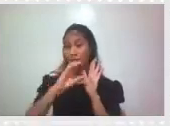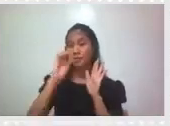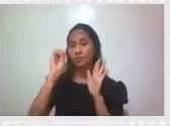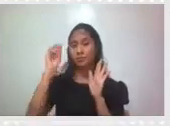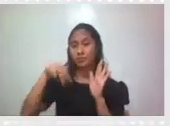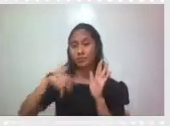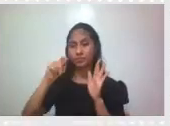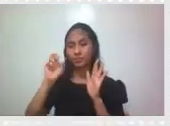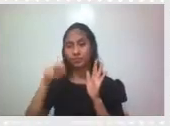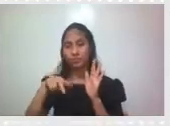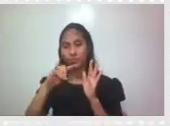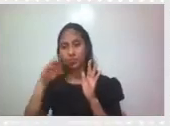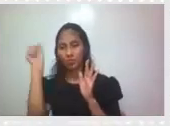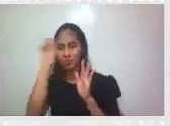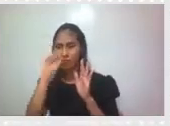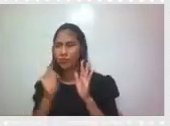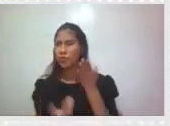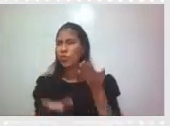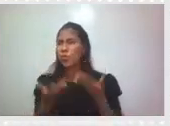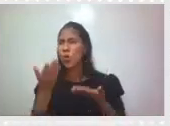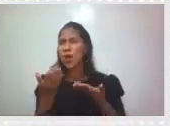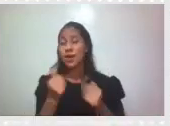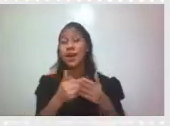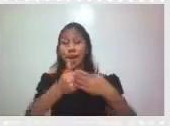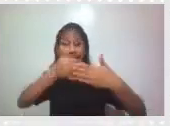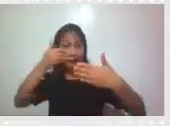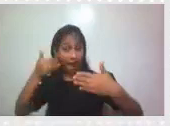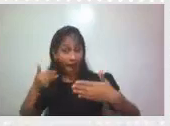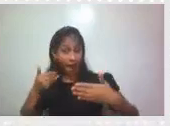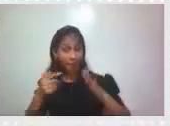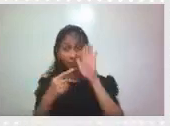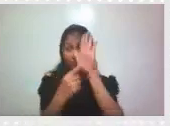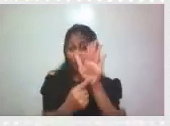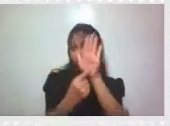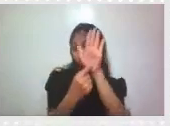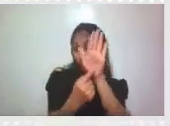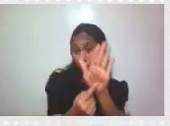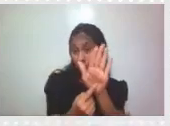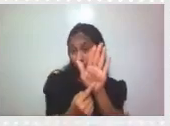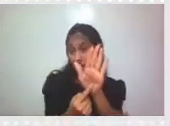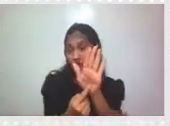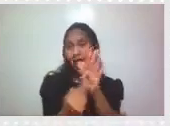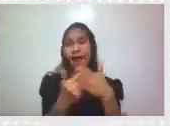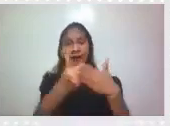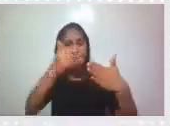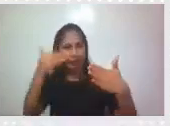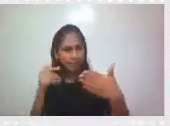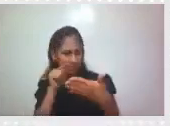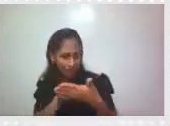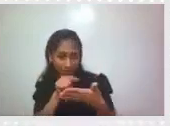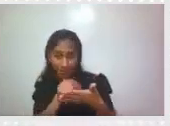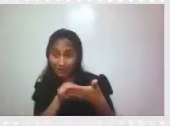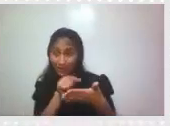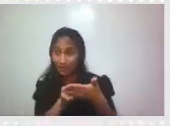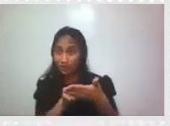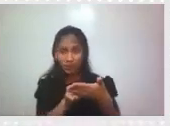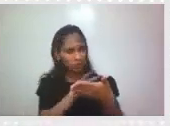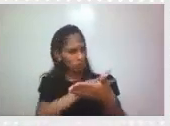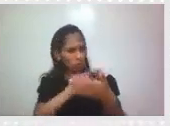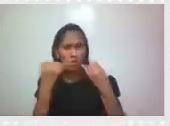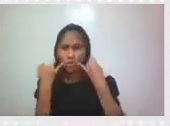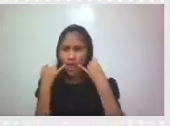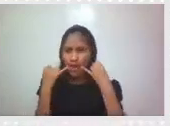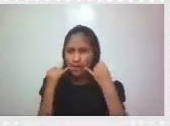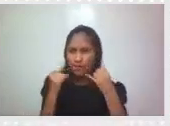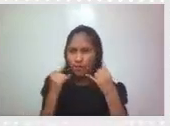contenidos pasa por hacer una revisión de pasar de un lenguaje técnico a un lenguaje sencillo, pasa por hacer